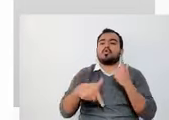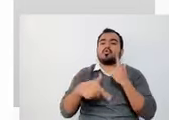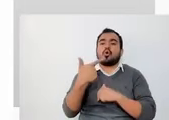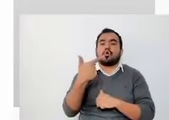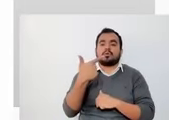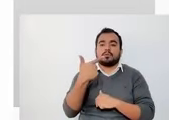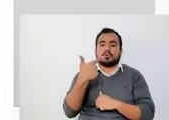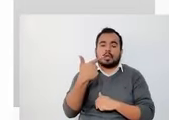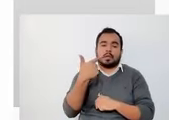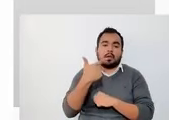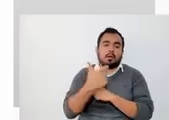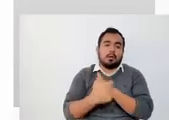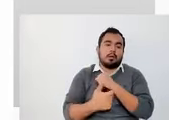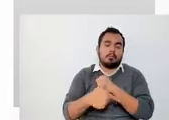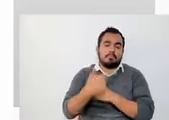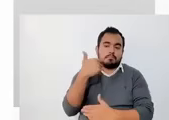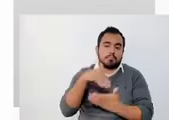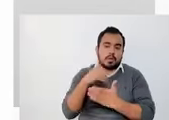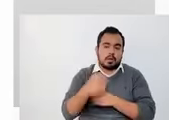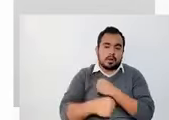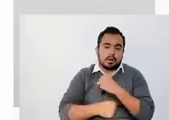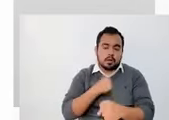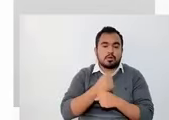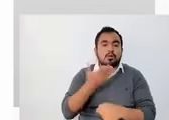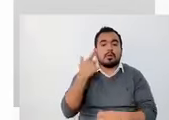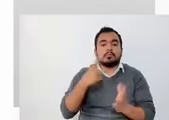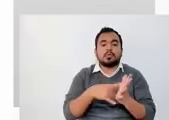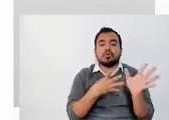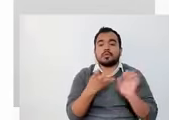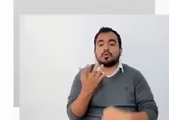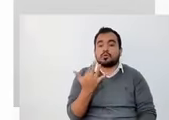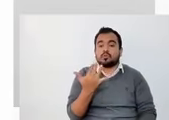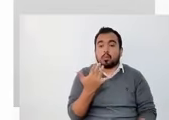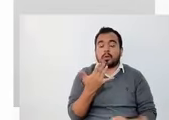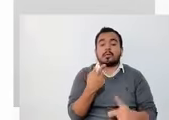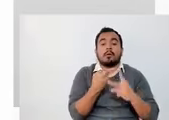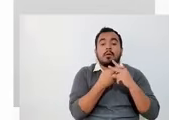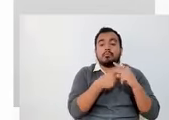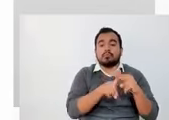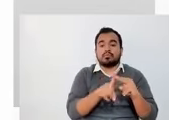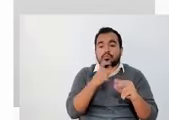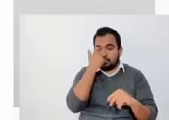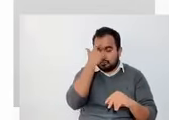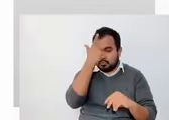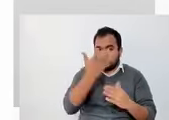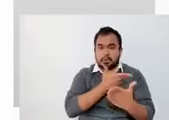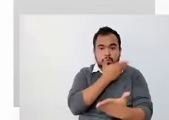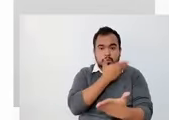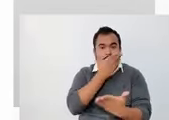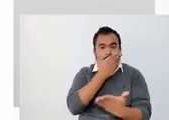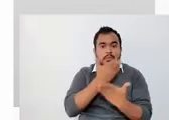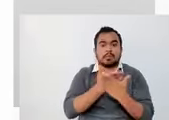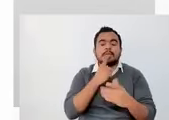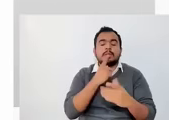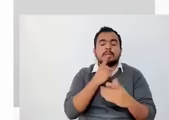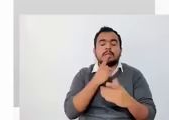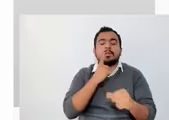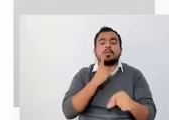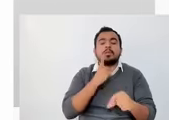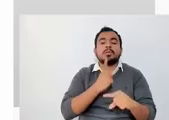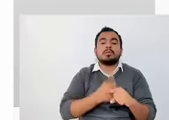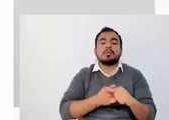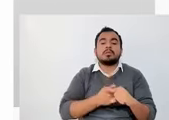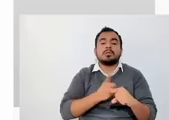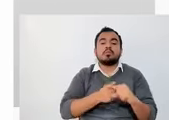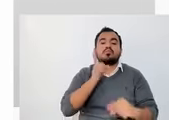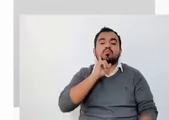a partir de los años 50 por obra de unas filósofas morales basadas, ¿no?, en Philippa